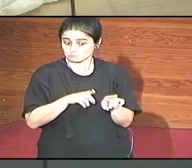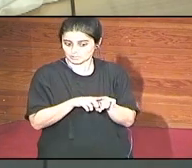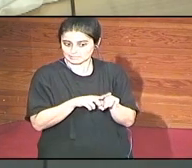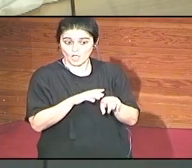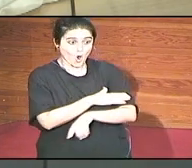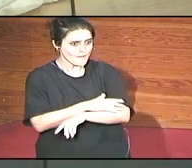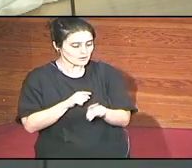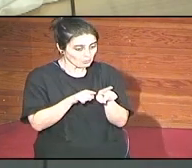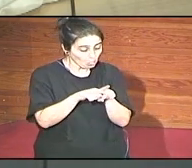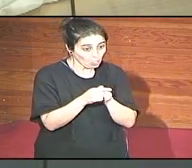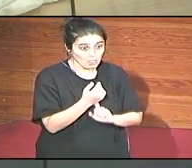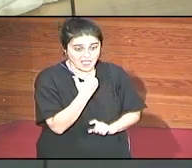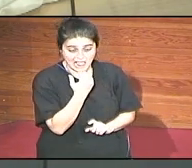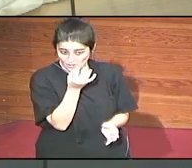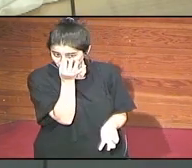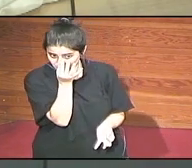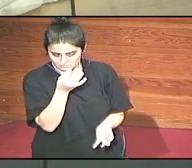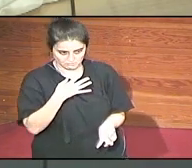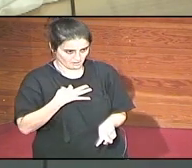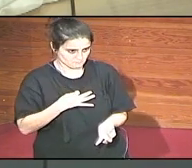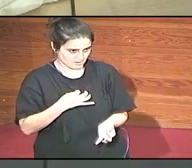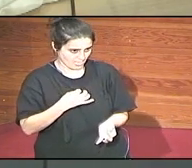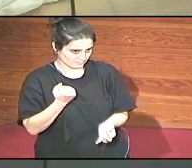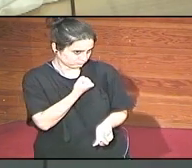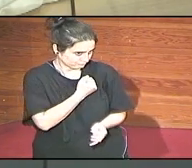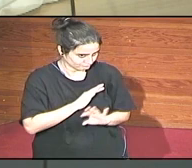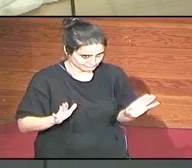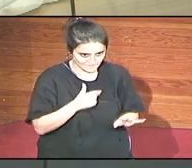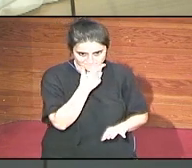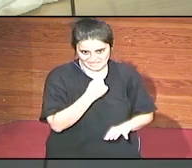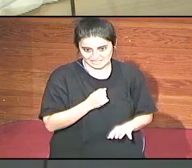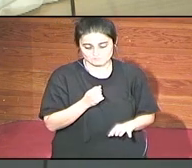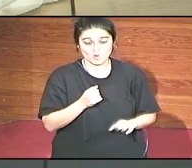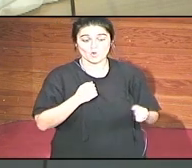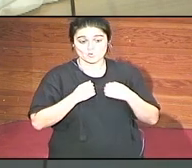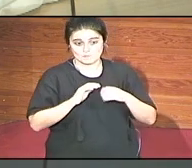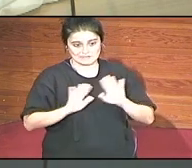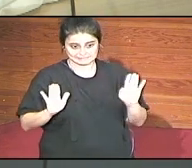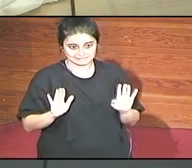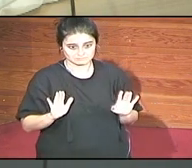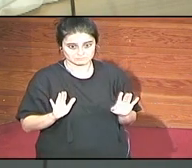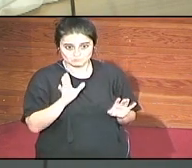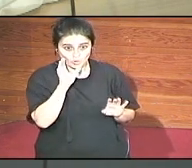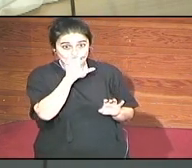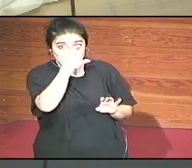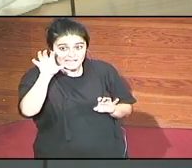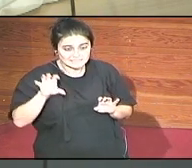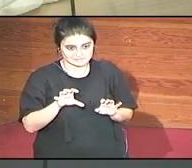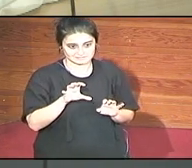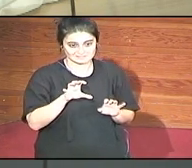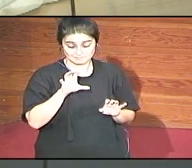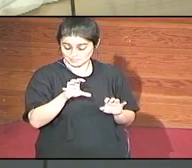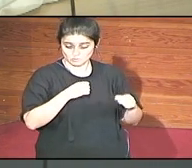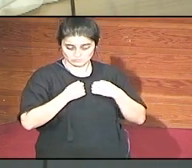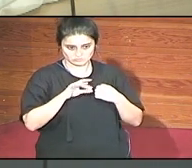gobierno te pueden hacer desaparecer pero no no sólo es en ruanda ruanda es un país es un gobierno que